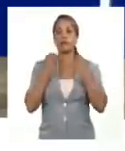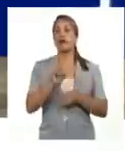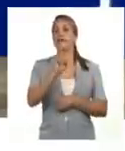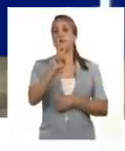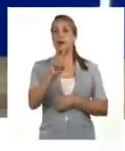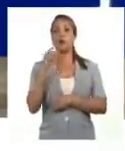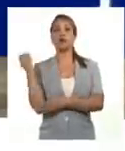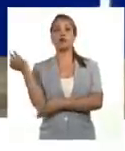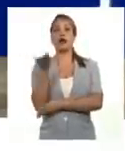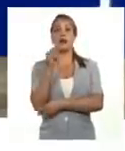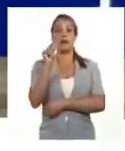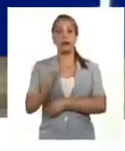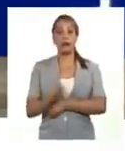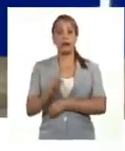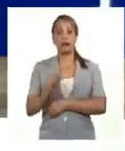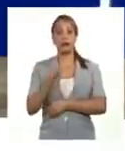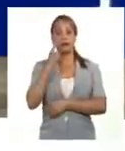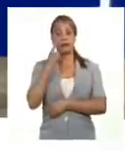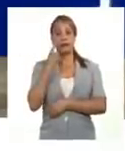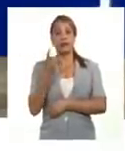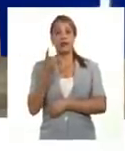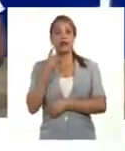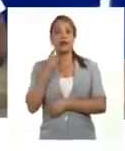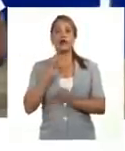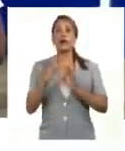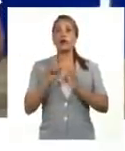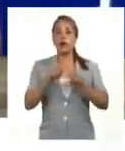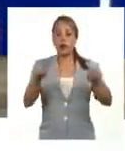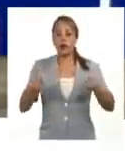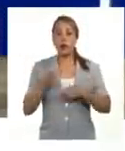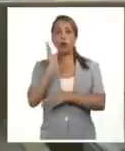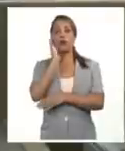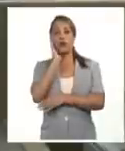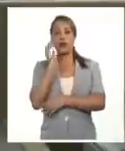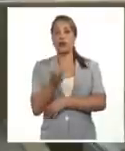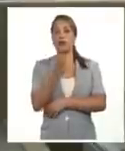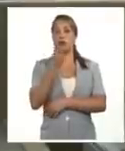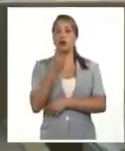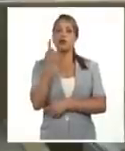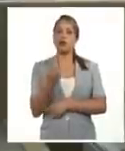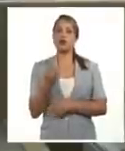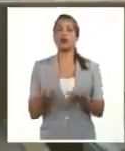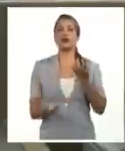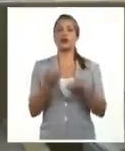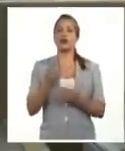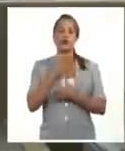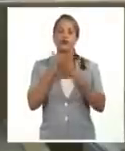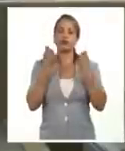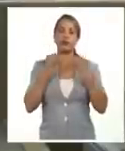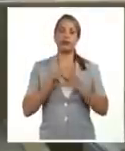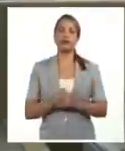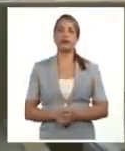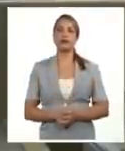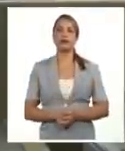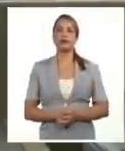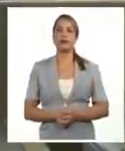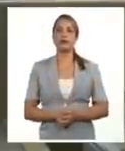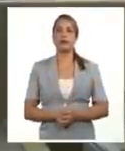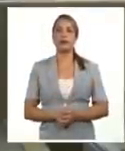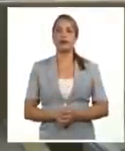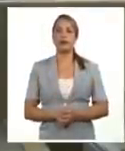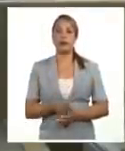camareras y un compañero cocinero. Por su parte, la vocera del Ministerio de Turismo,